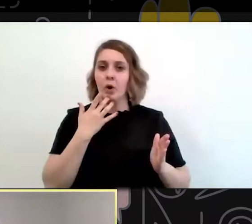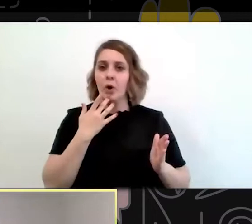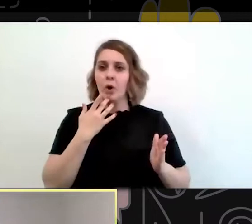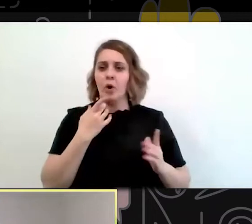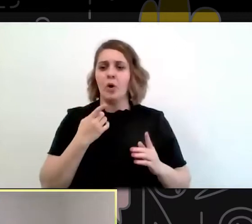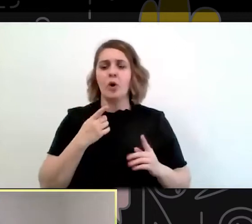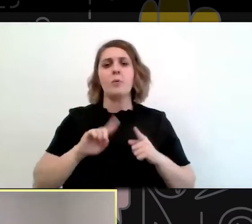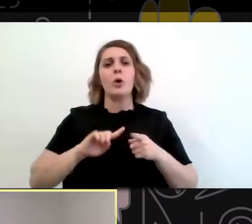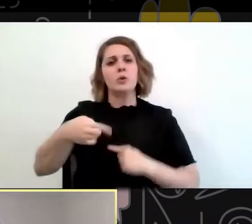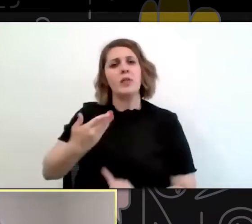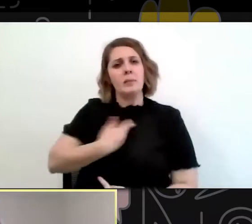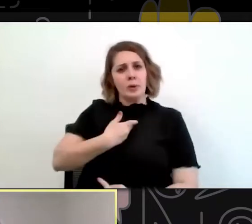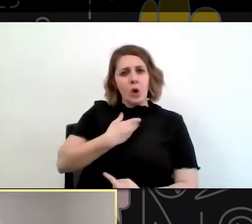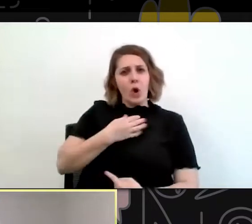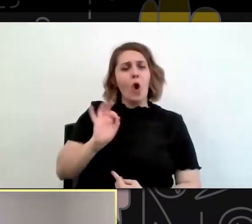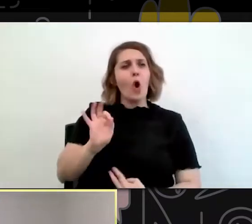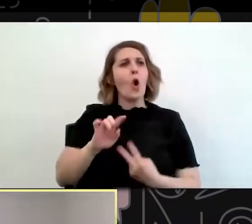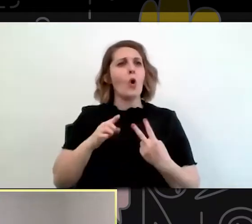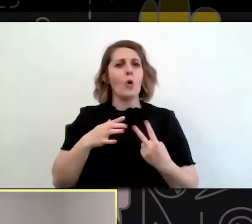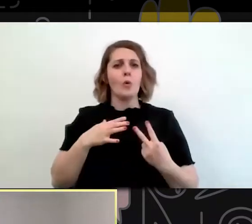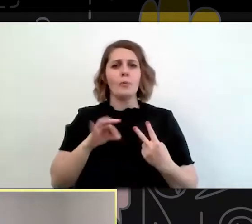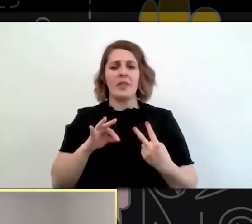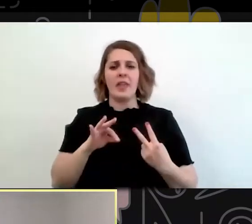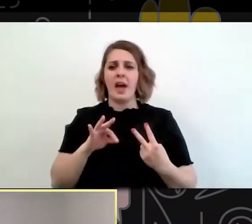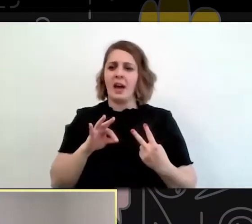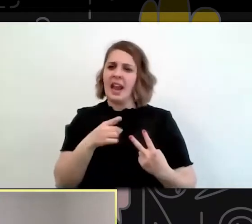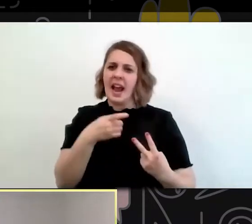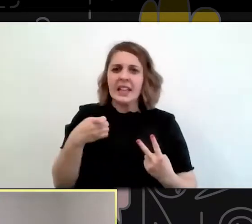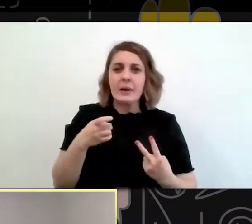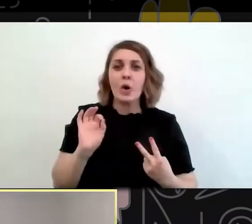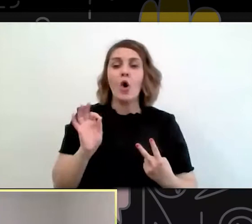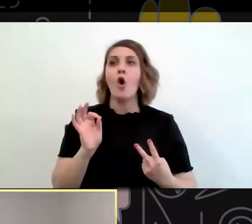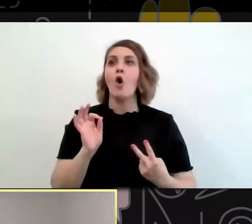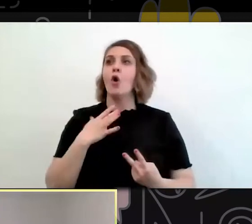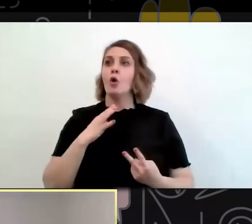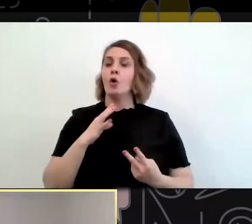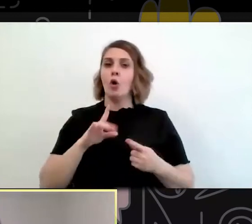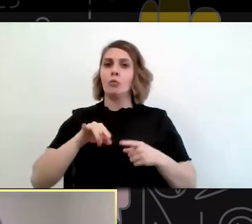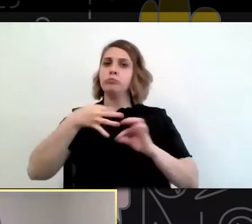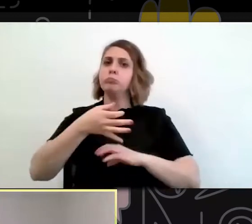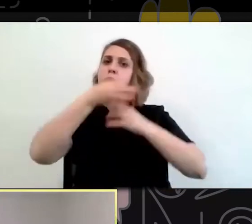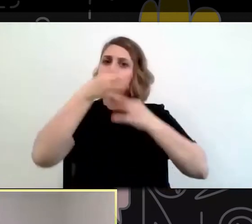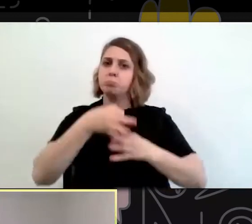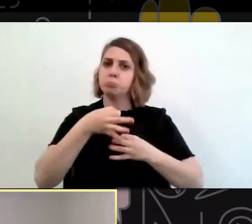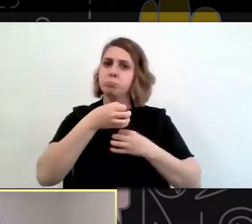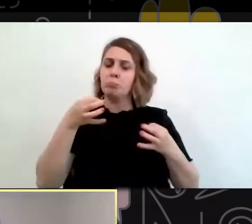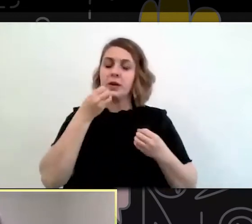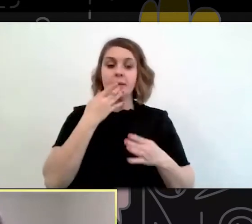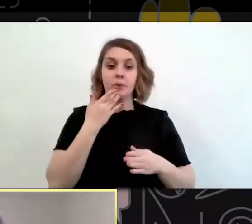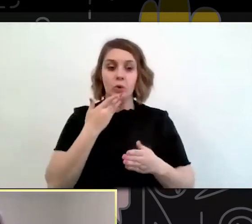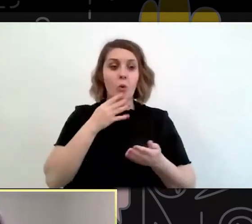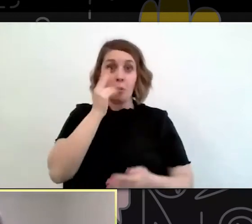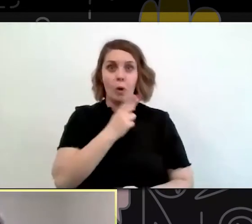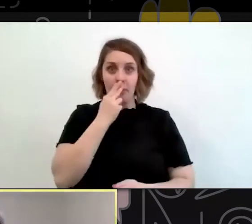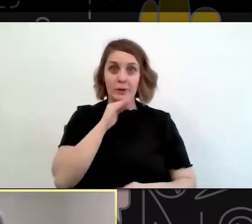secundario o causar algún mal algo a los pacientes, o si son efectivas, es decir, si cumplen exactamente lo que